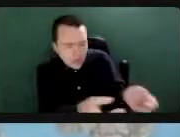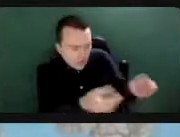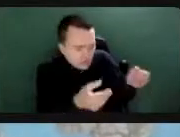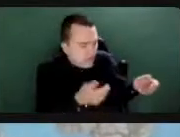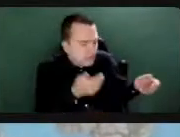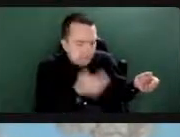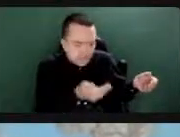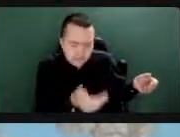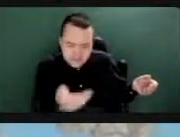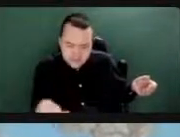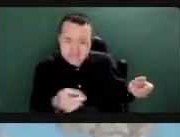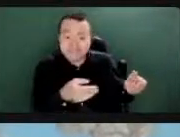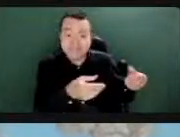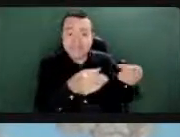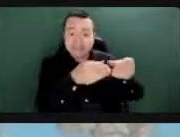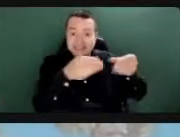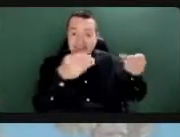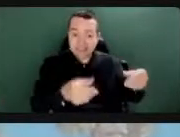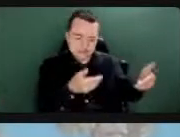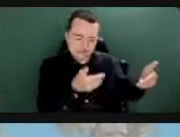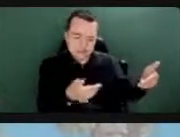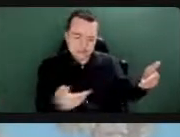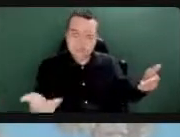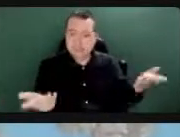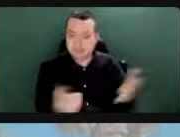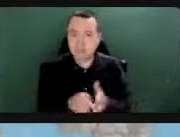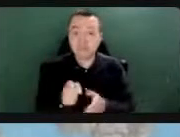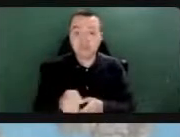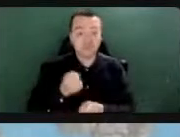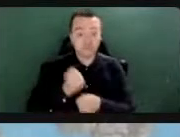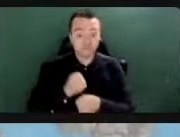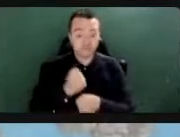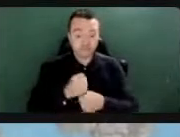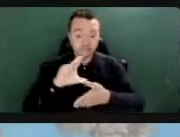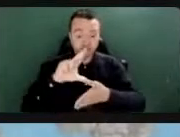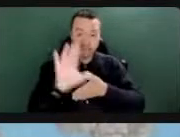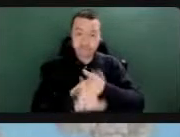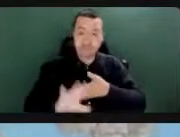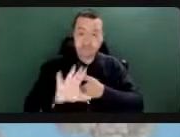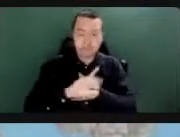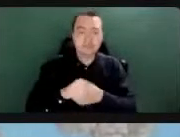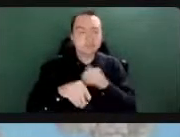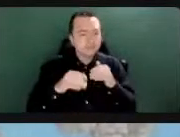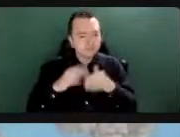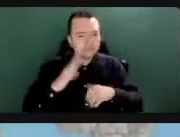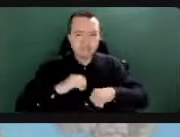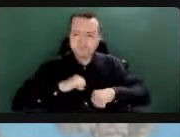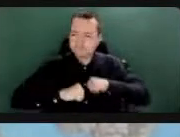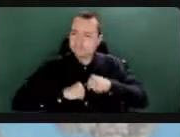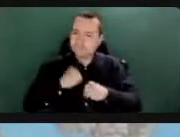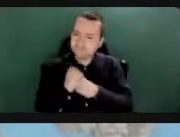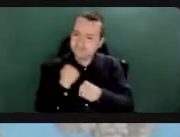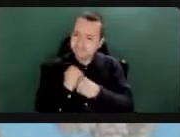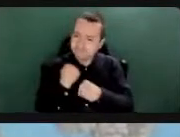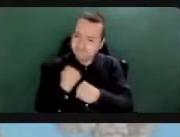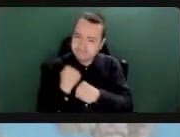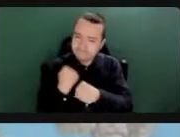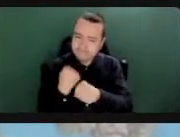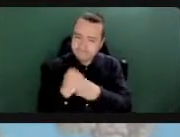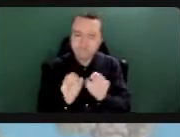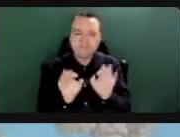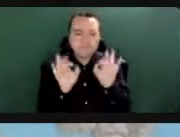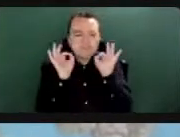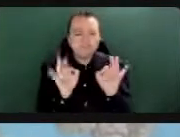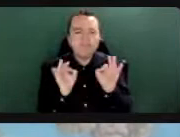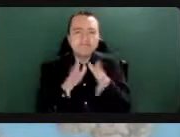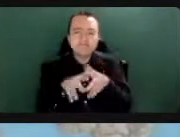en suma, particularmente en emergencias, está vinculado a cuál es el resultado real,